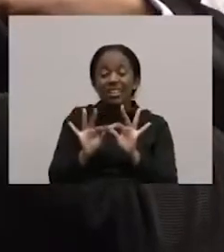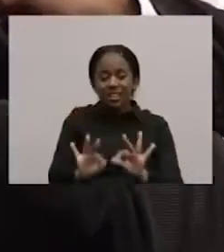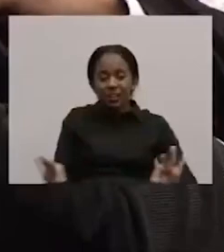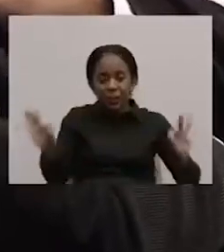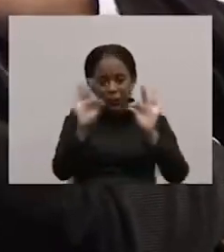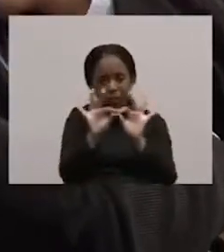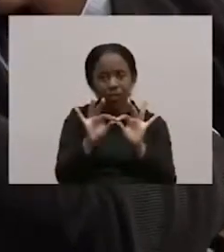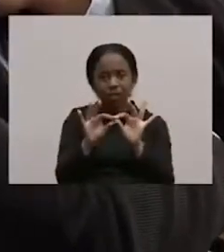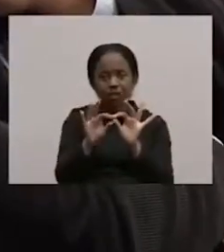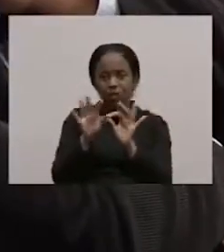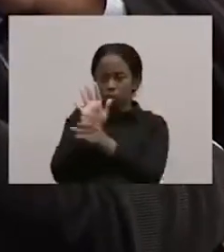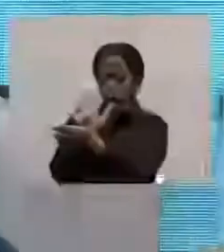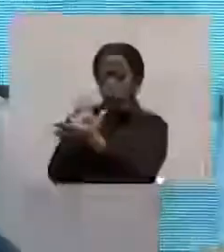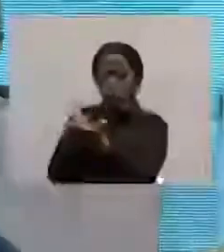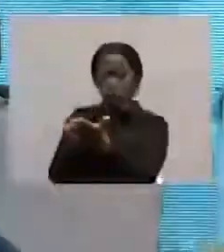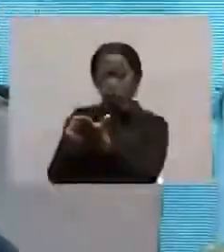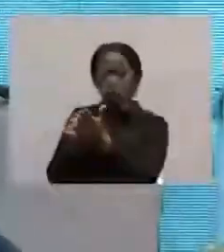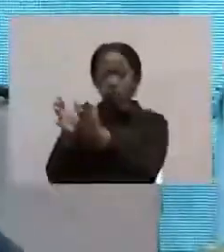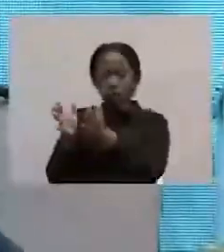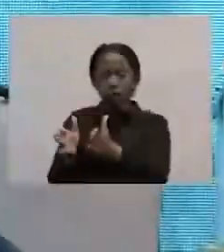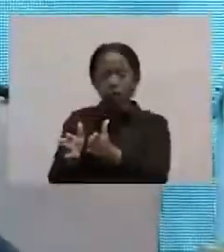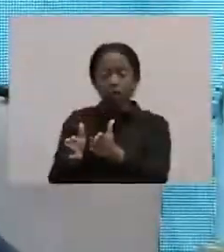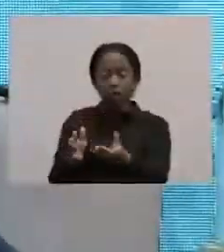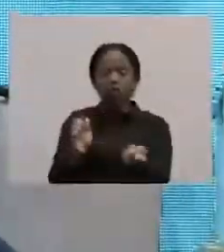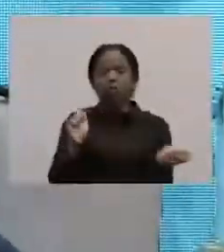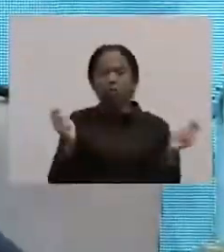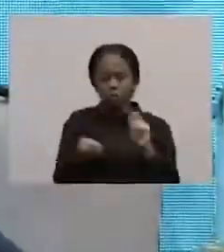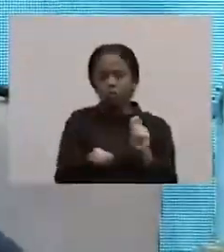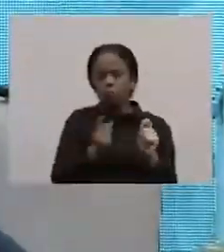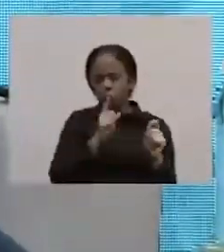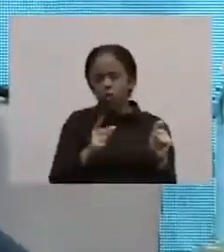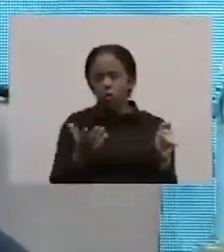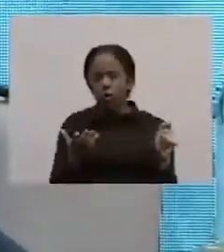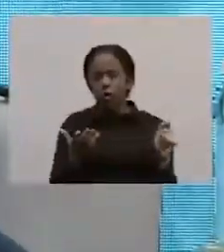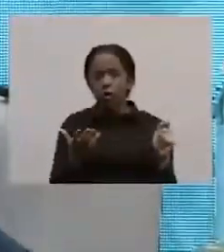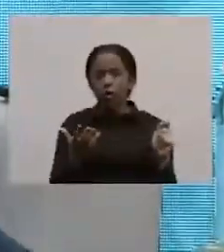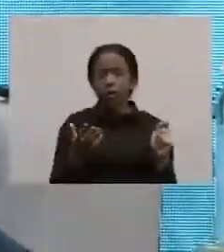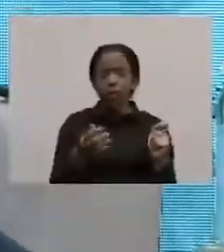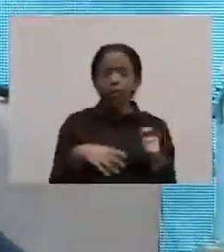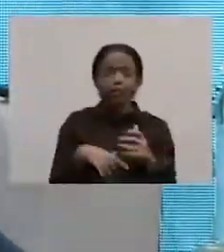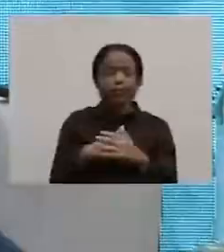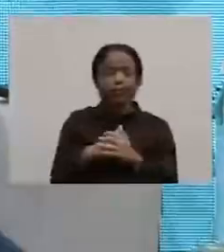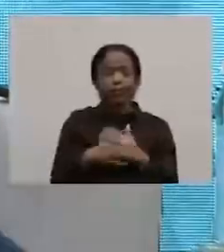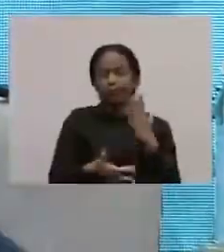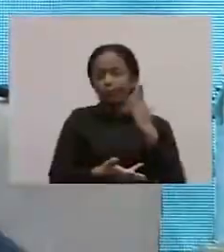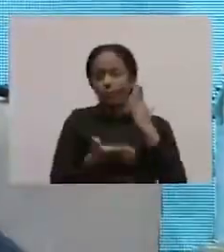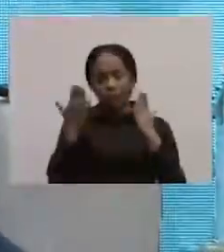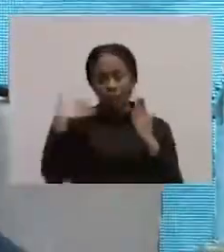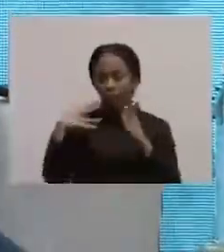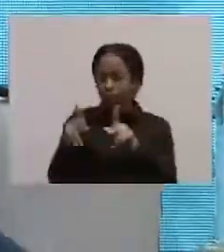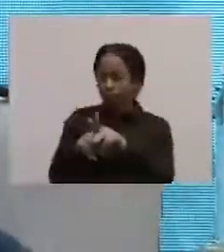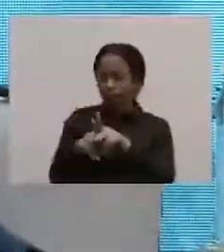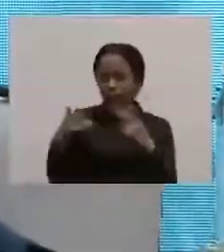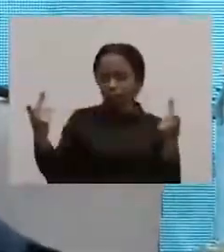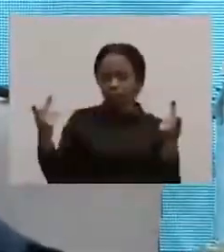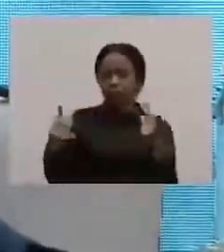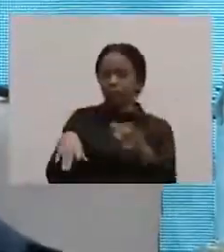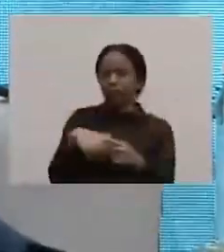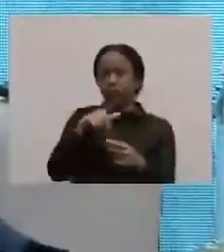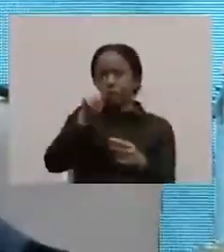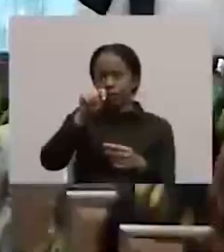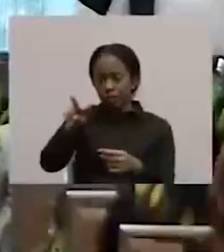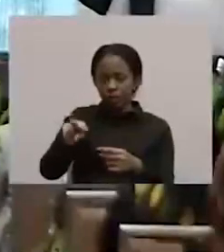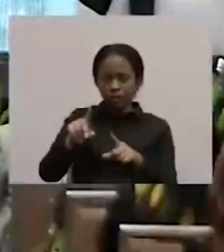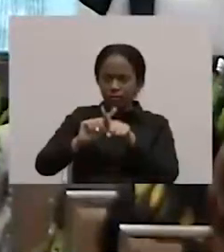eso es esencia del periodismo. ¿Qué sí ha cambiado? Ha cambiado los instrumentos, las plataformas que utilizamos para divulgar esos